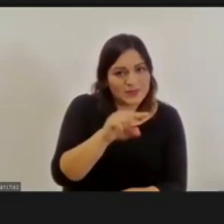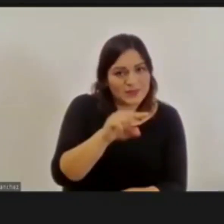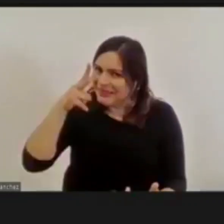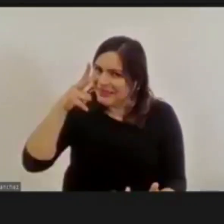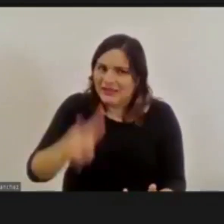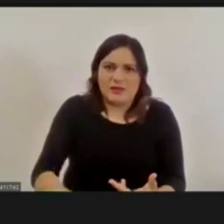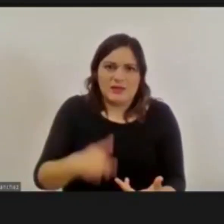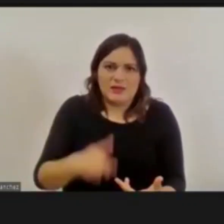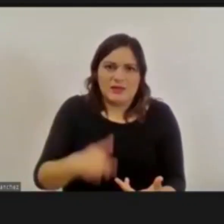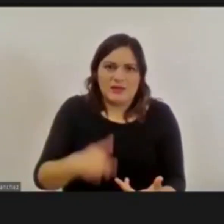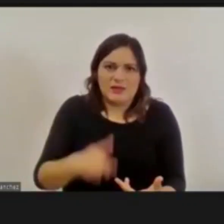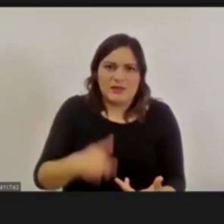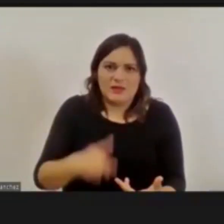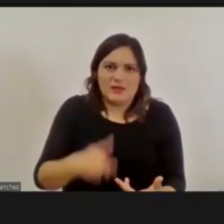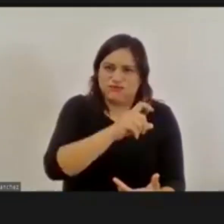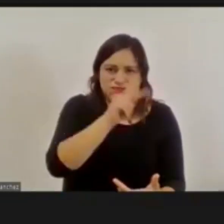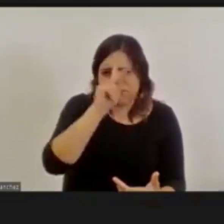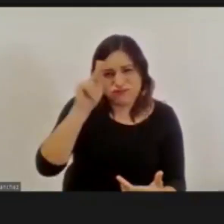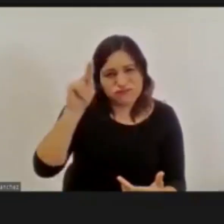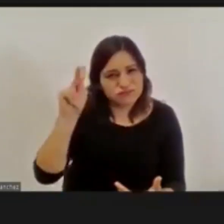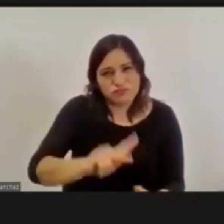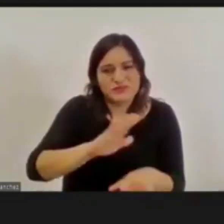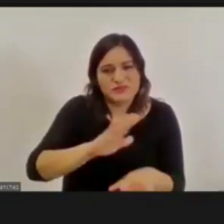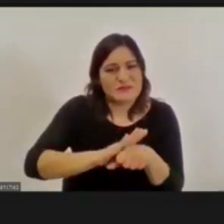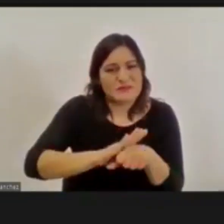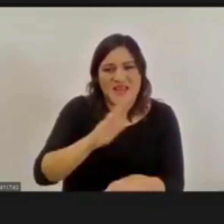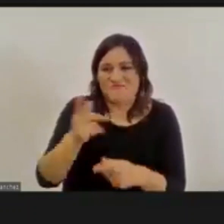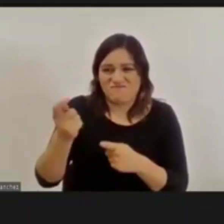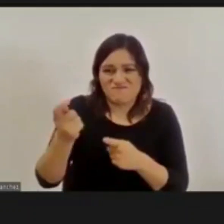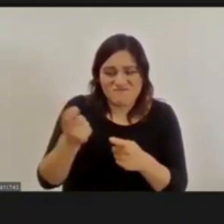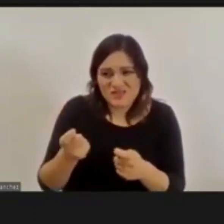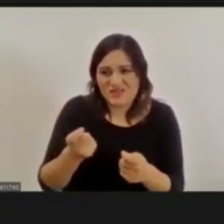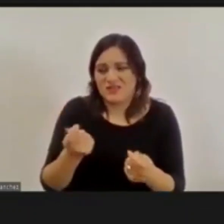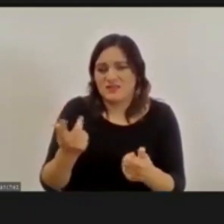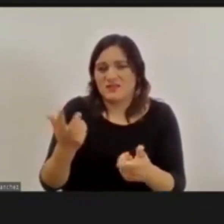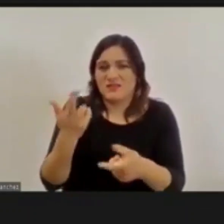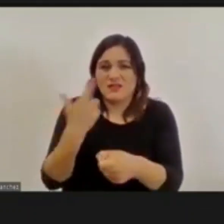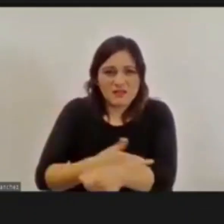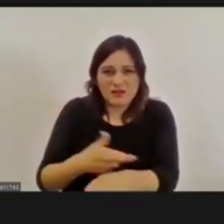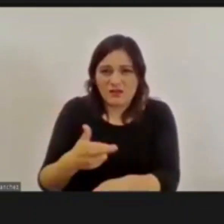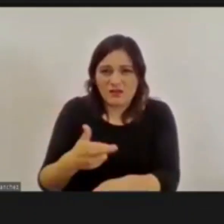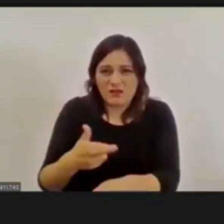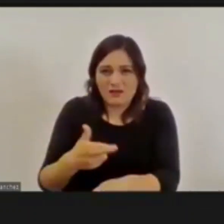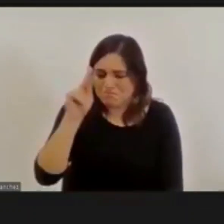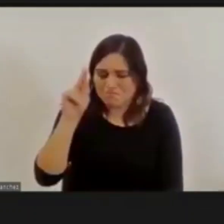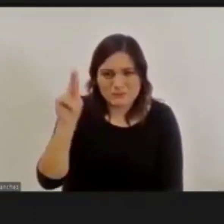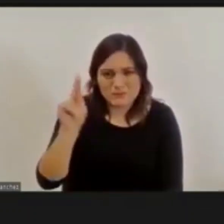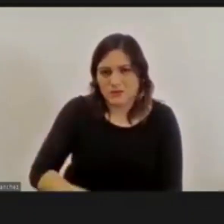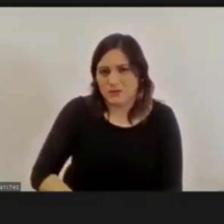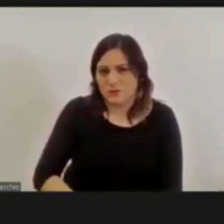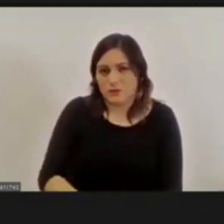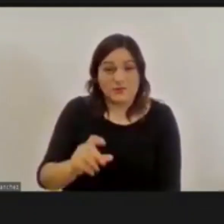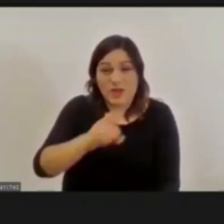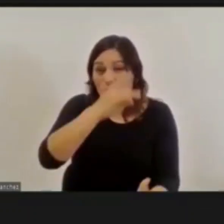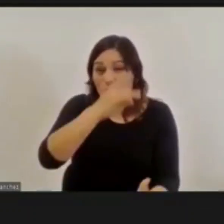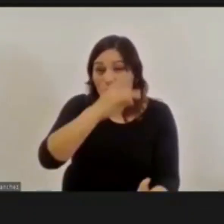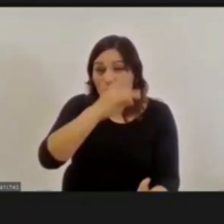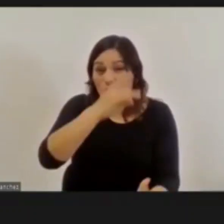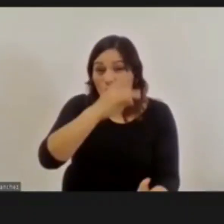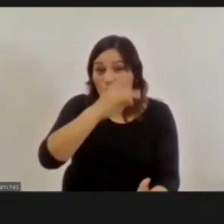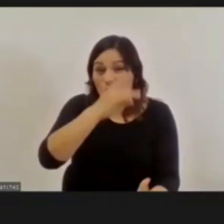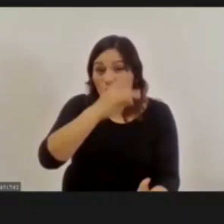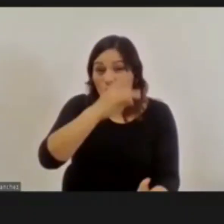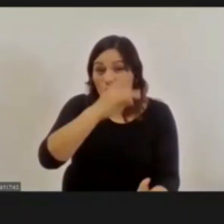realidad, pésimamente mal manejada. Y lo único que podemos hacer nosotros es, desde nuestra